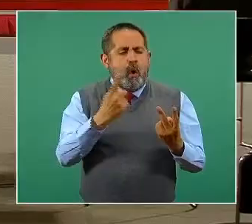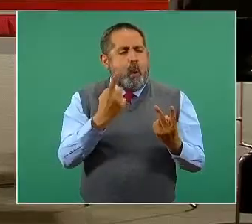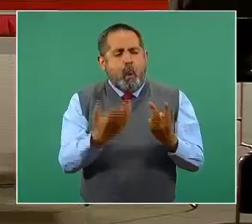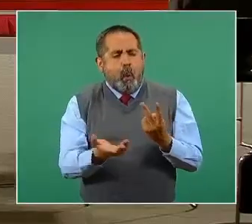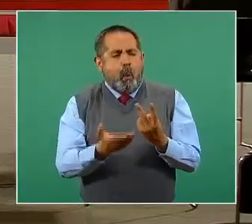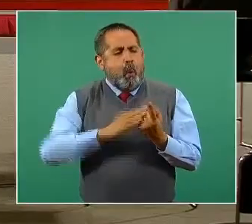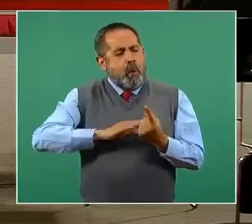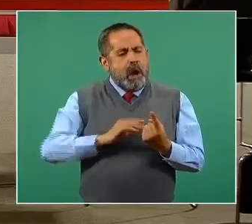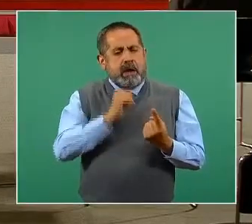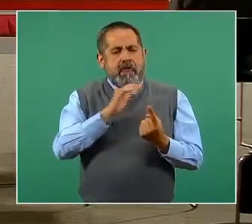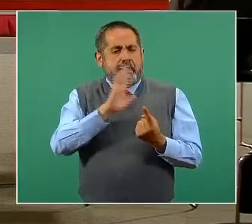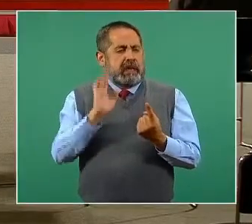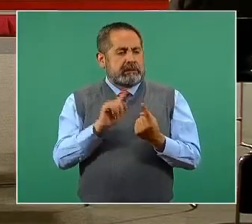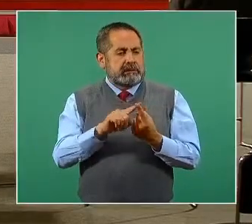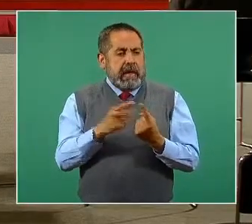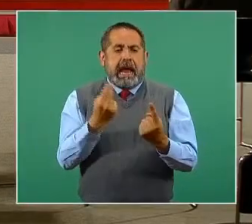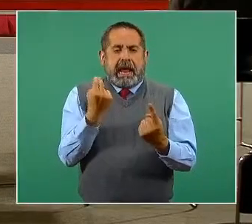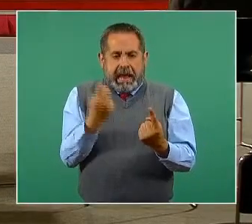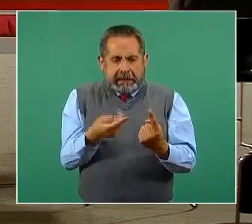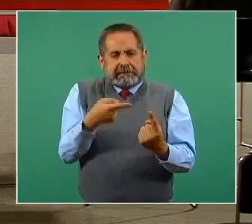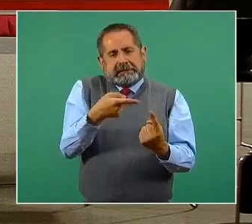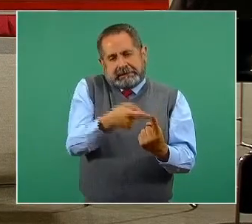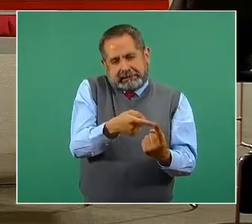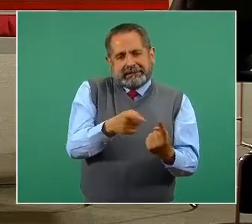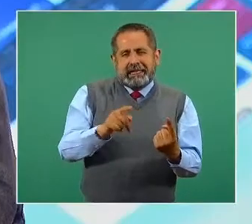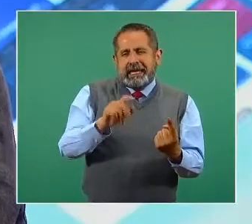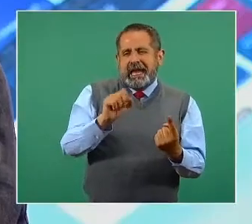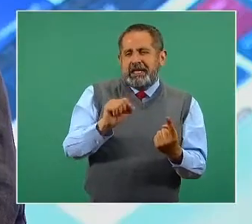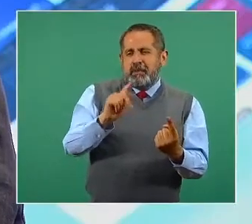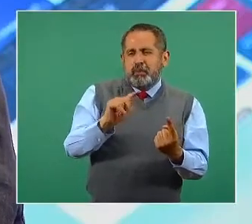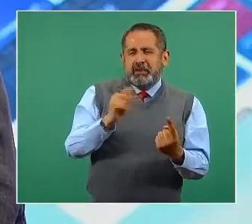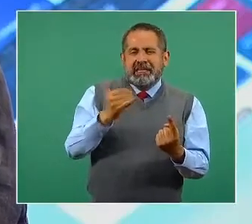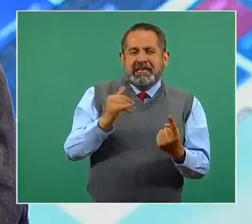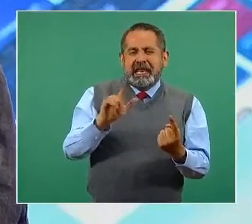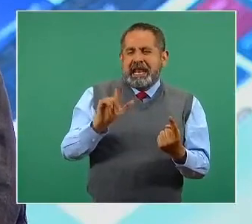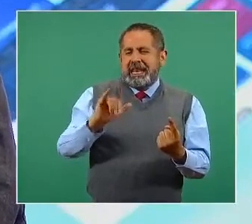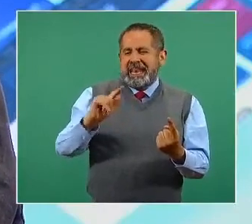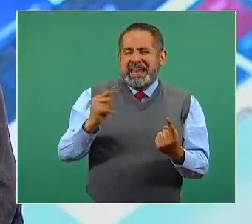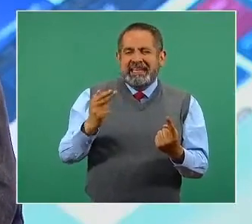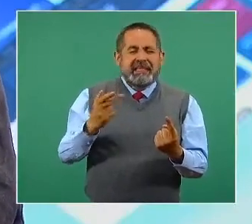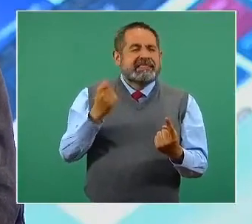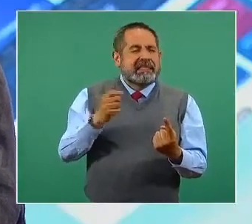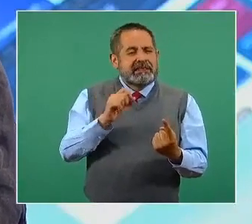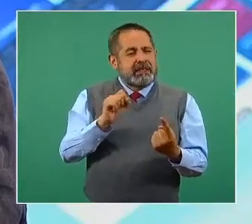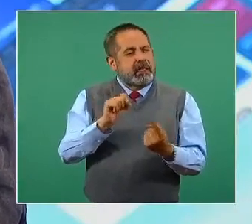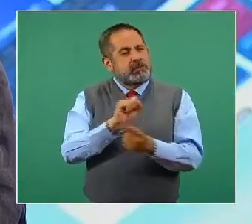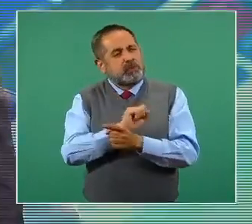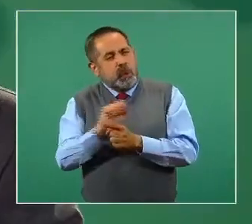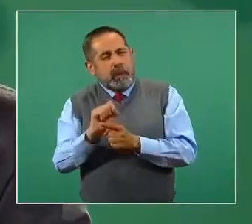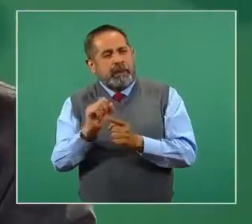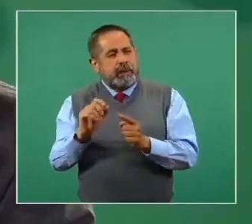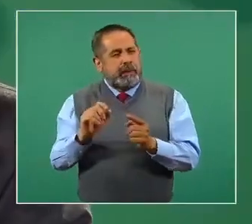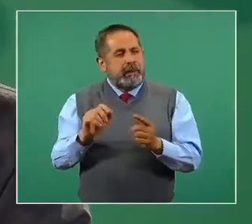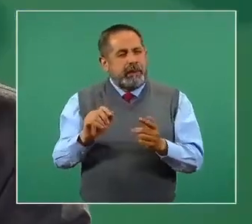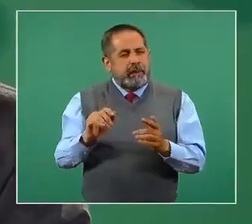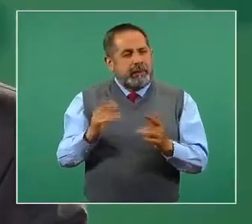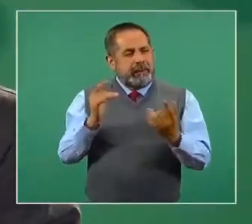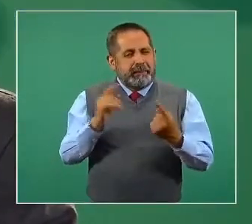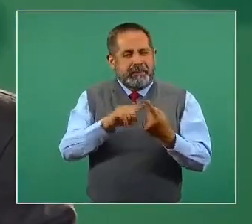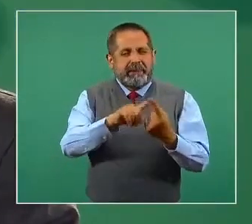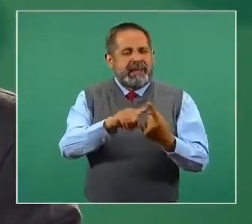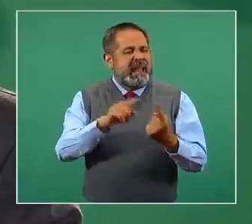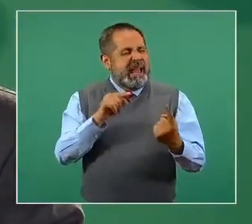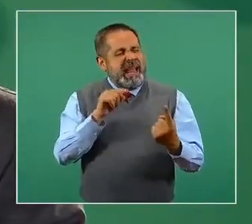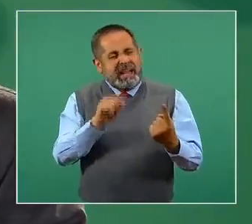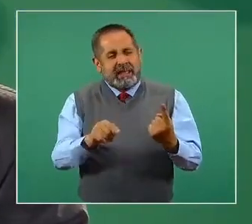a este le han puesto el nombre de Sputnik Light. Light en inglés quiere decir ligero. Entonces es una vacuna